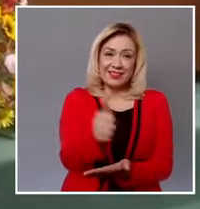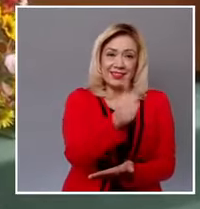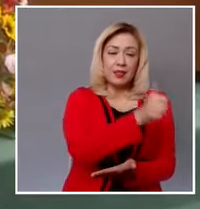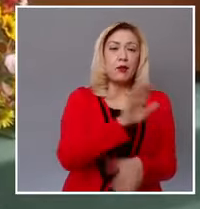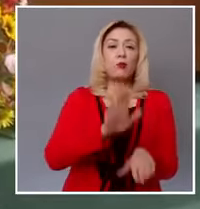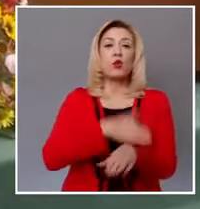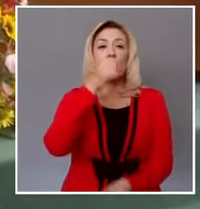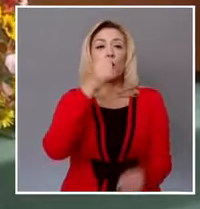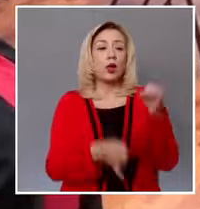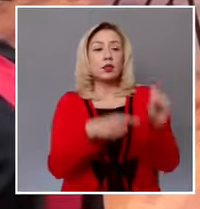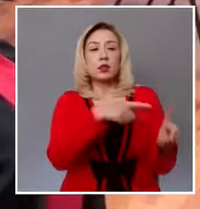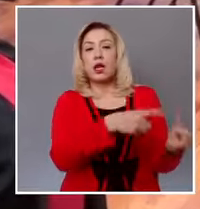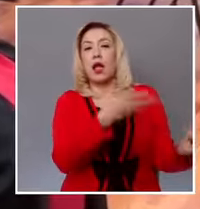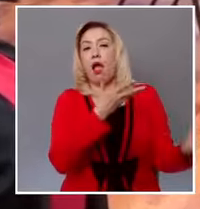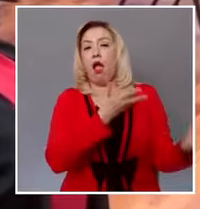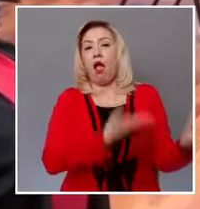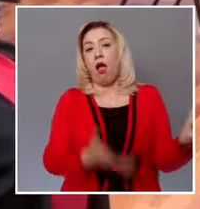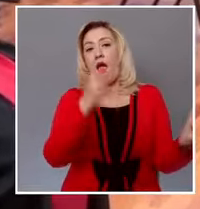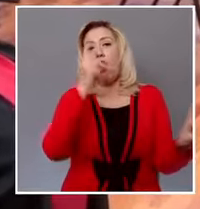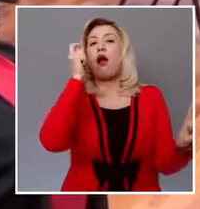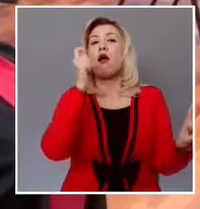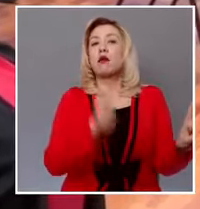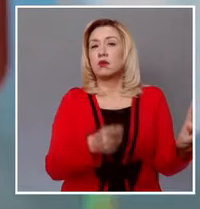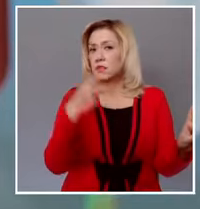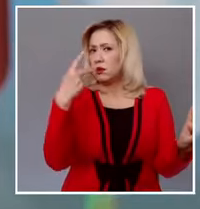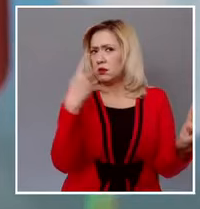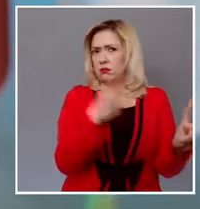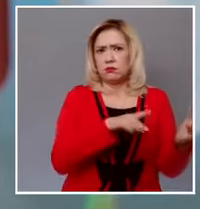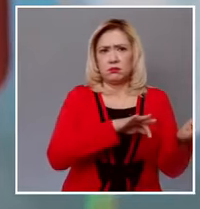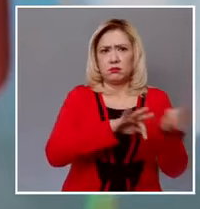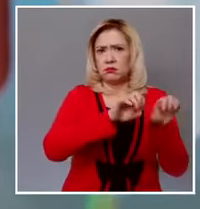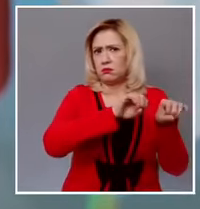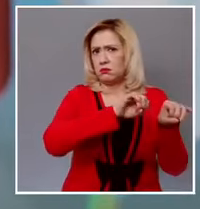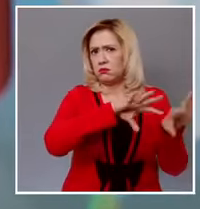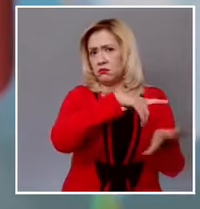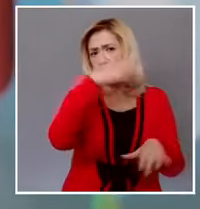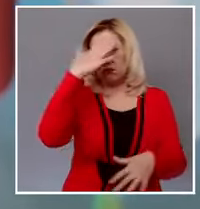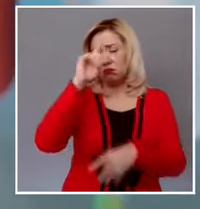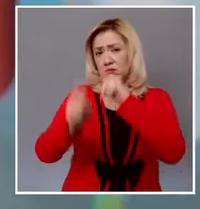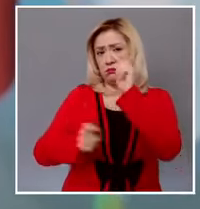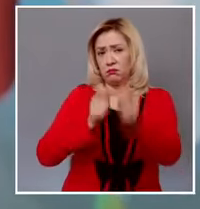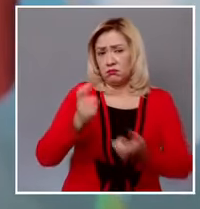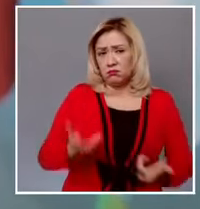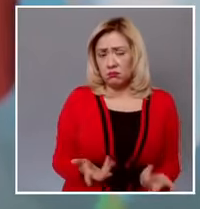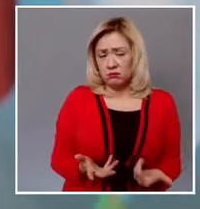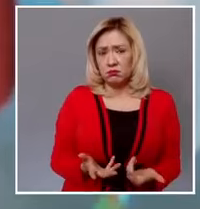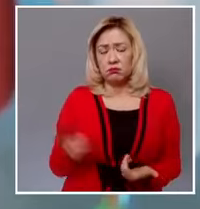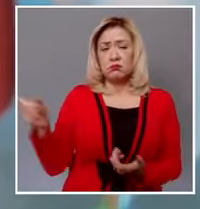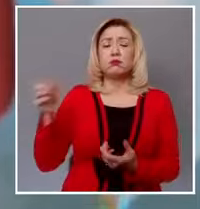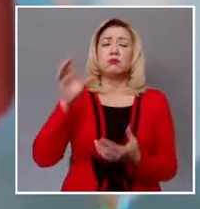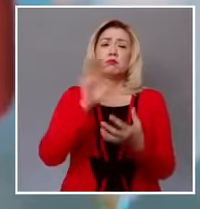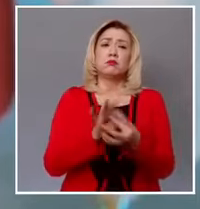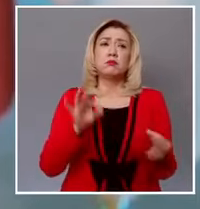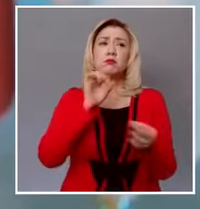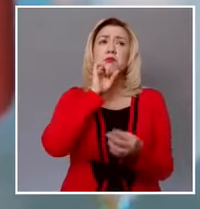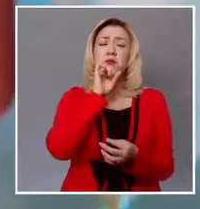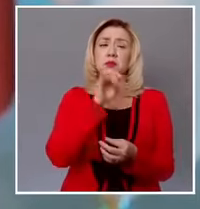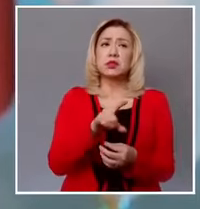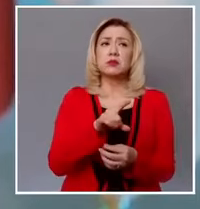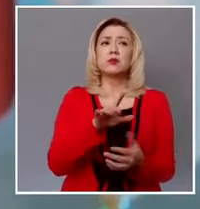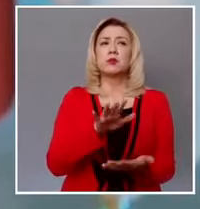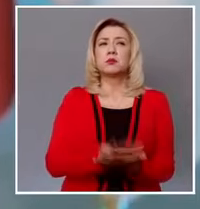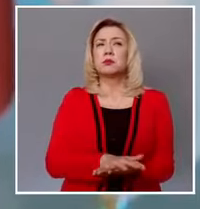en razón de la independencia requerida para su función. El magistrado añadió que especialmente en lugares en que se muestra